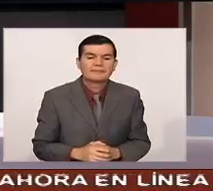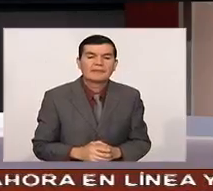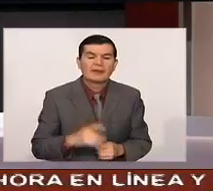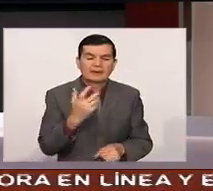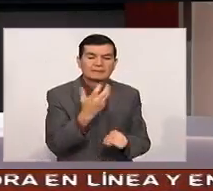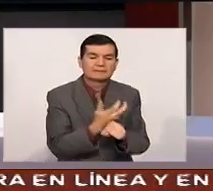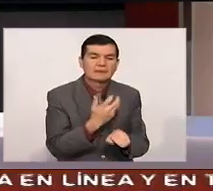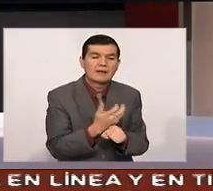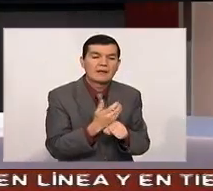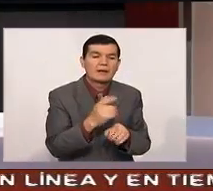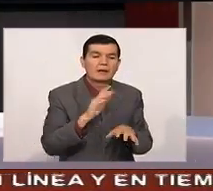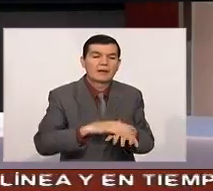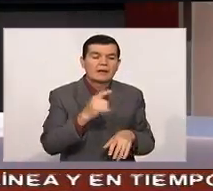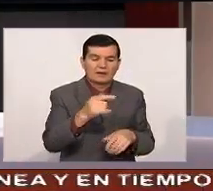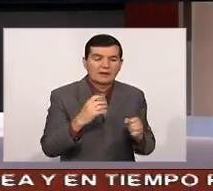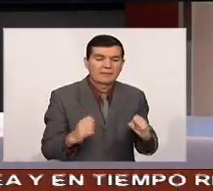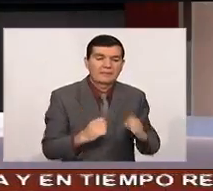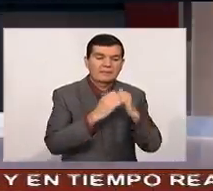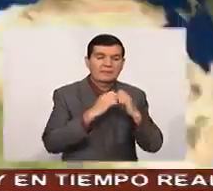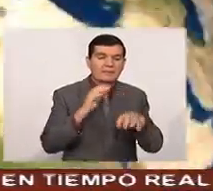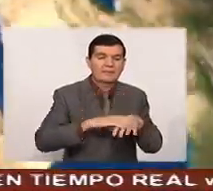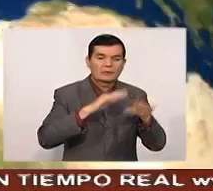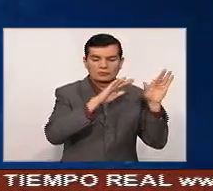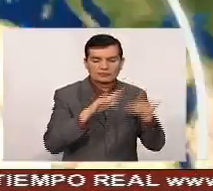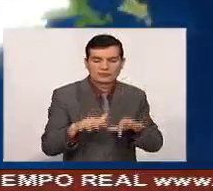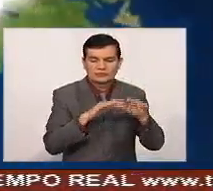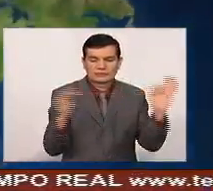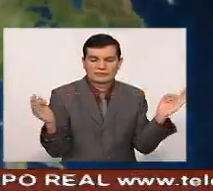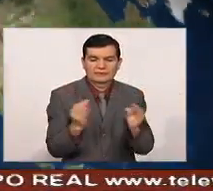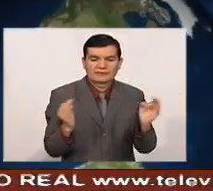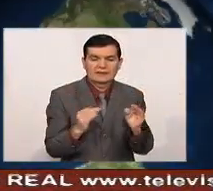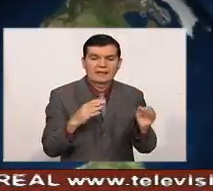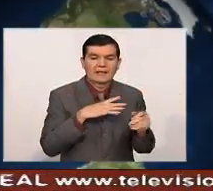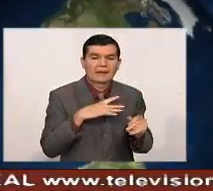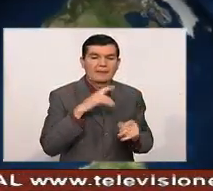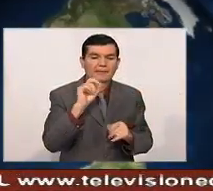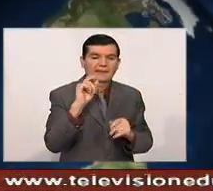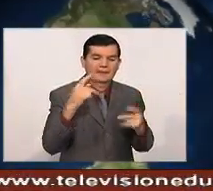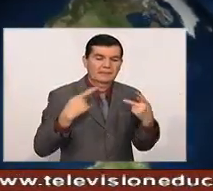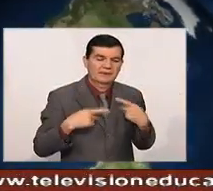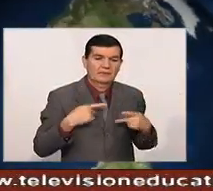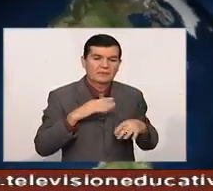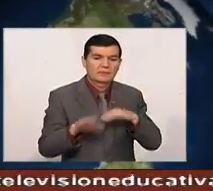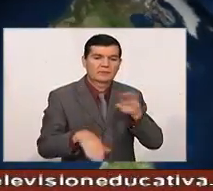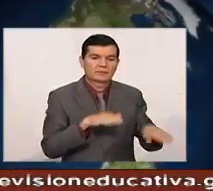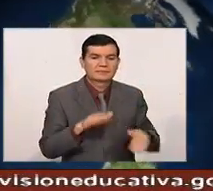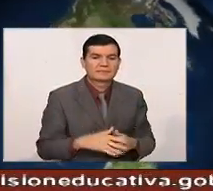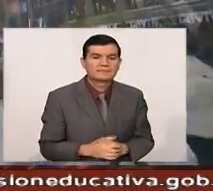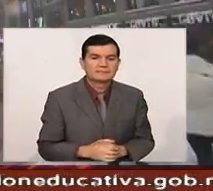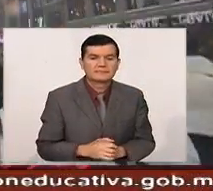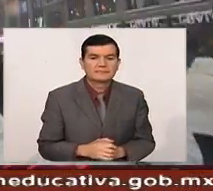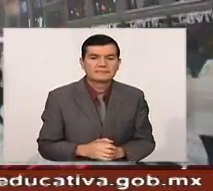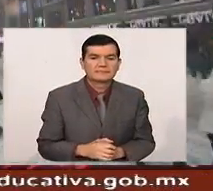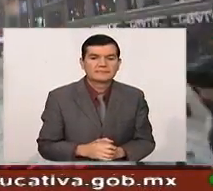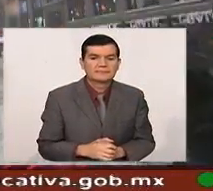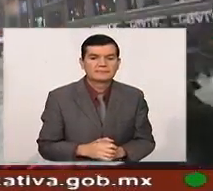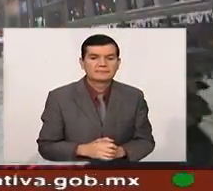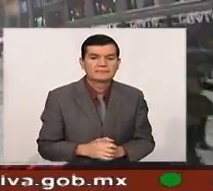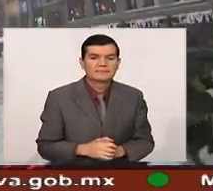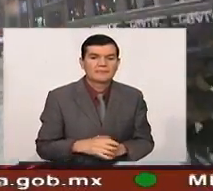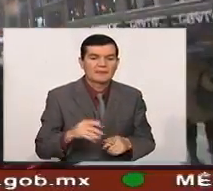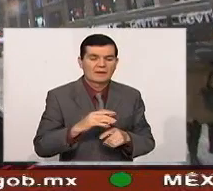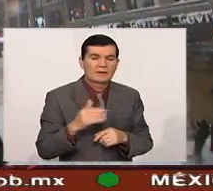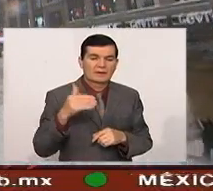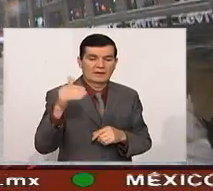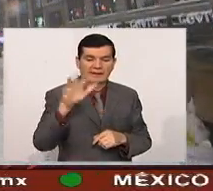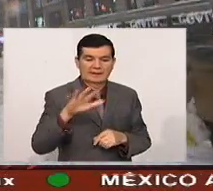En Estados Unidos se declaró estado de emergencia por las nevadas que dejaron más de 20 personas muertas. La costa